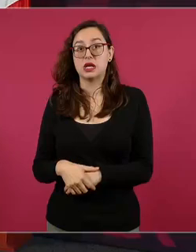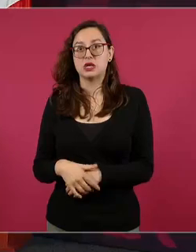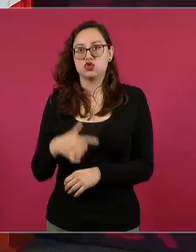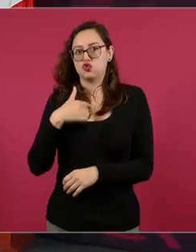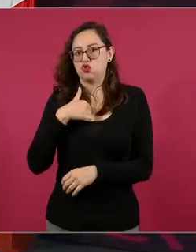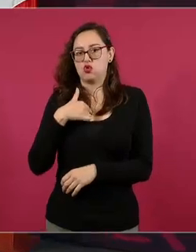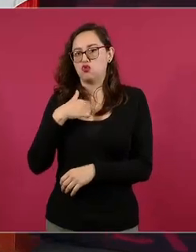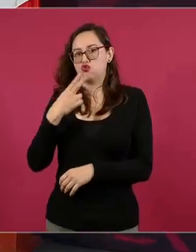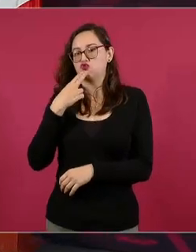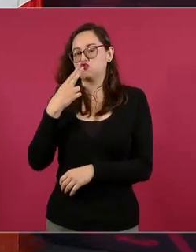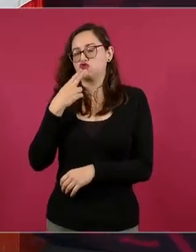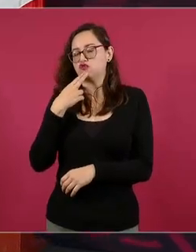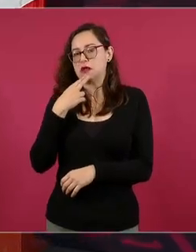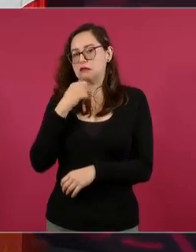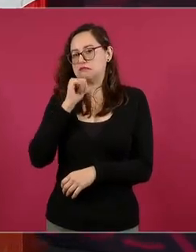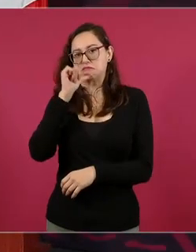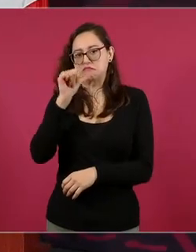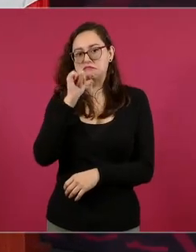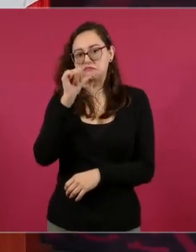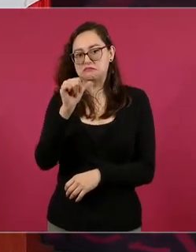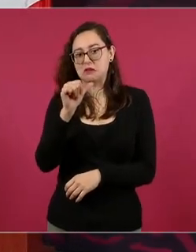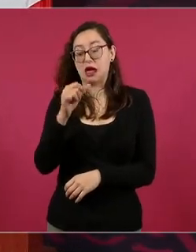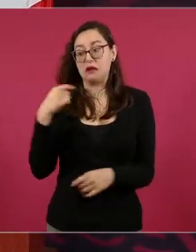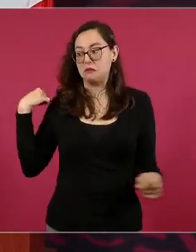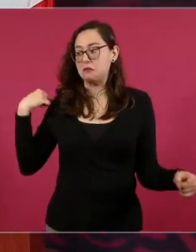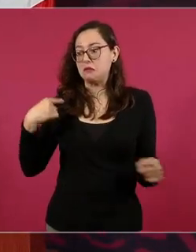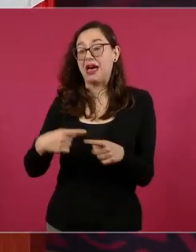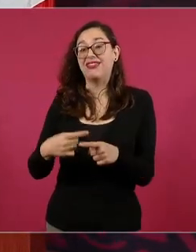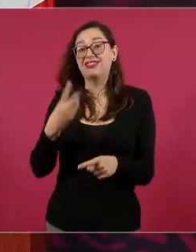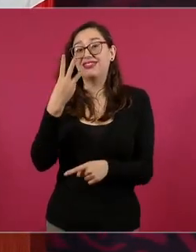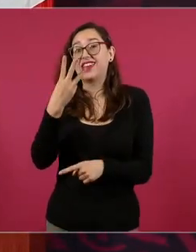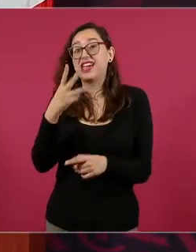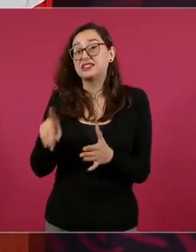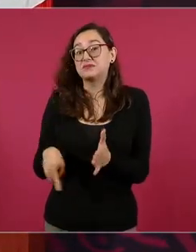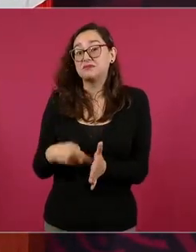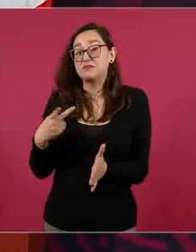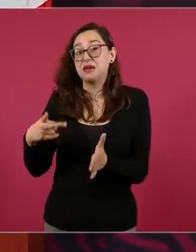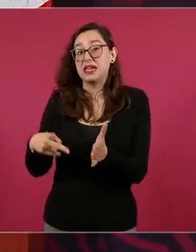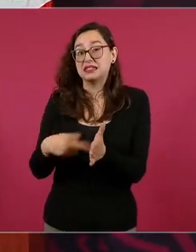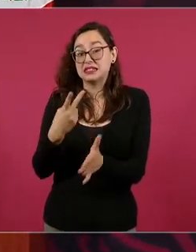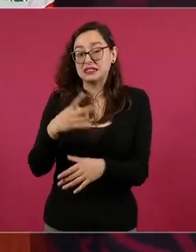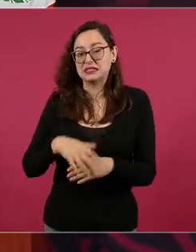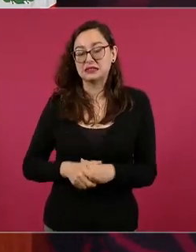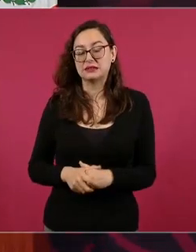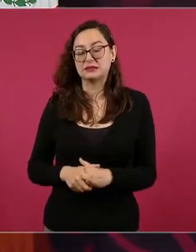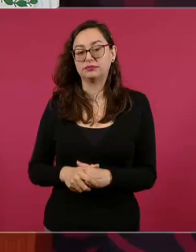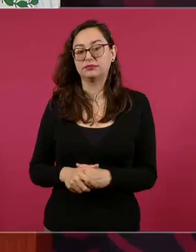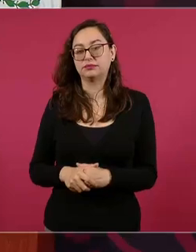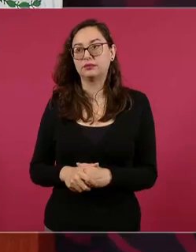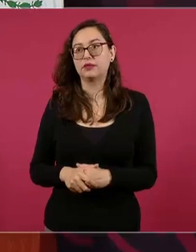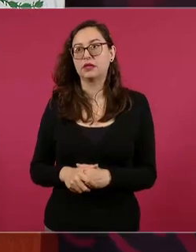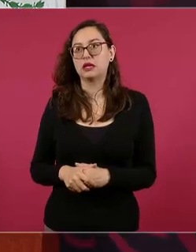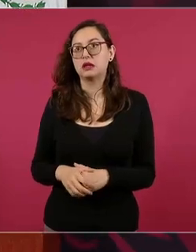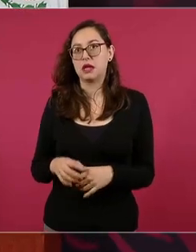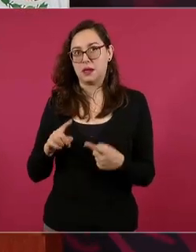con empresarios del Consejo Coordinador Empresarial, creo que una o dos veces, una vez